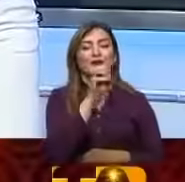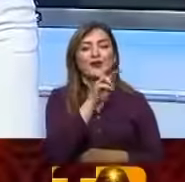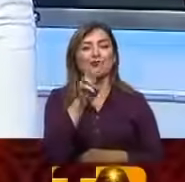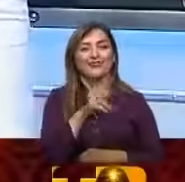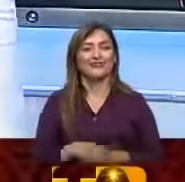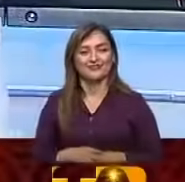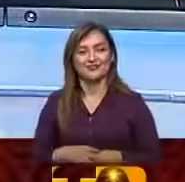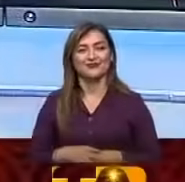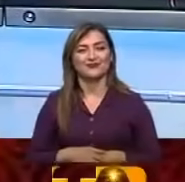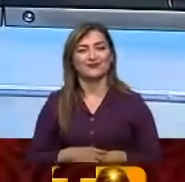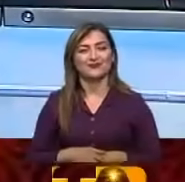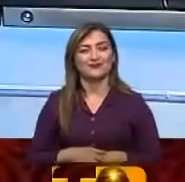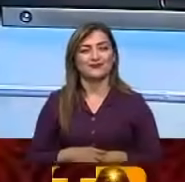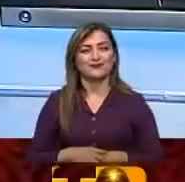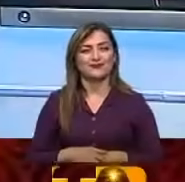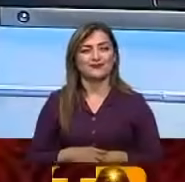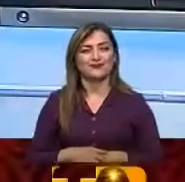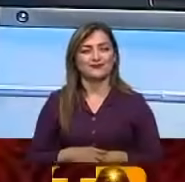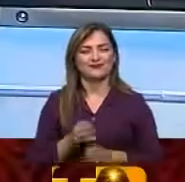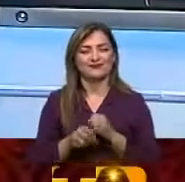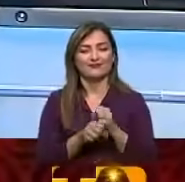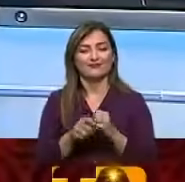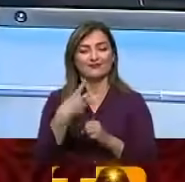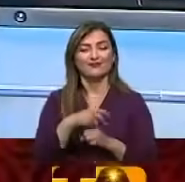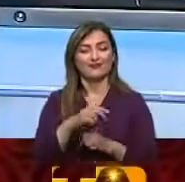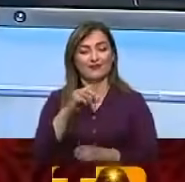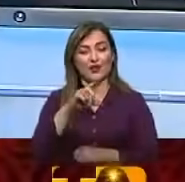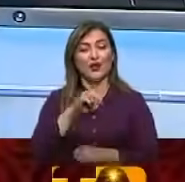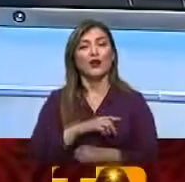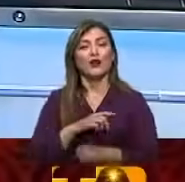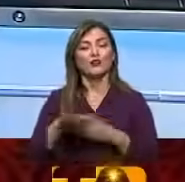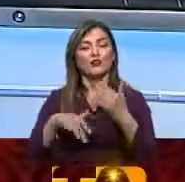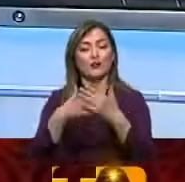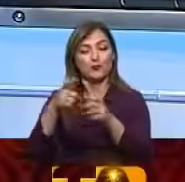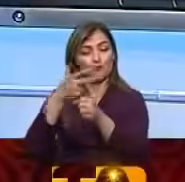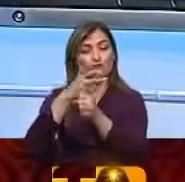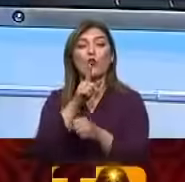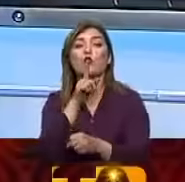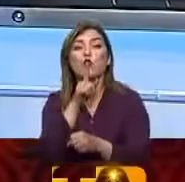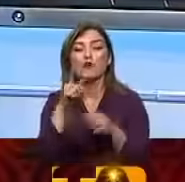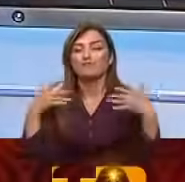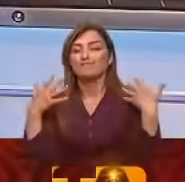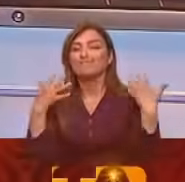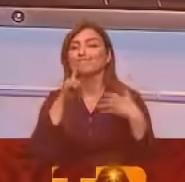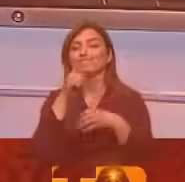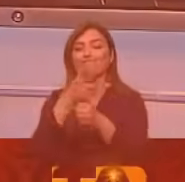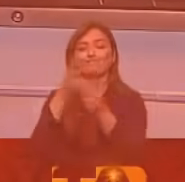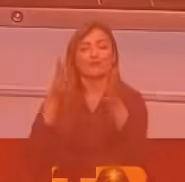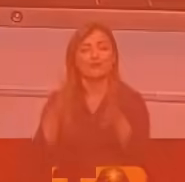fin de año. Presión. Pero hay que agradecer a Carlitos, a Ana Luisa y a nuestro querido Henry Gallo, que hoy están de cumpleaños. ¡Felicidades!